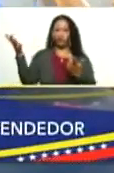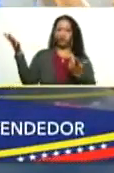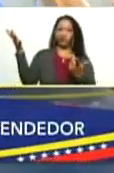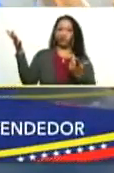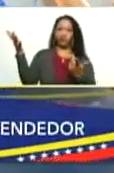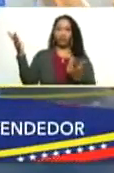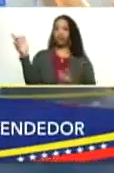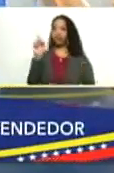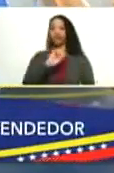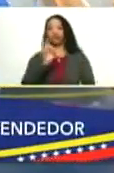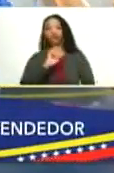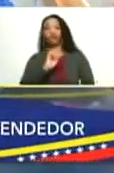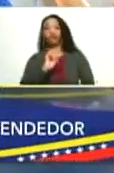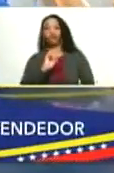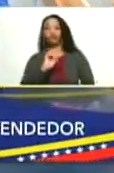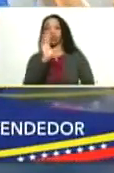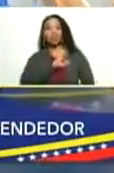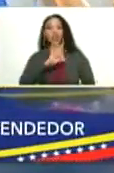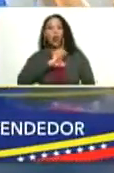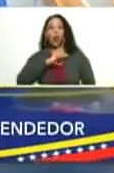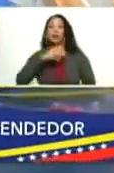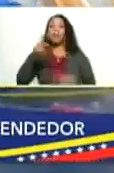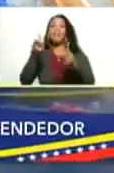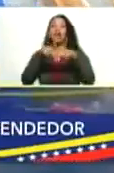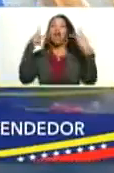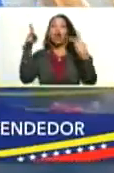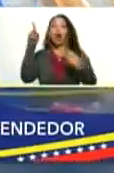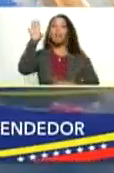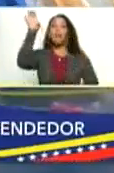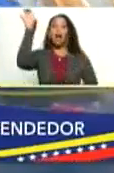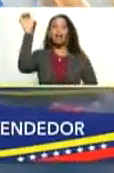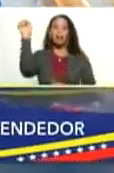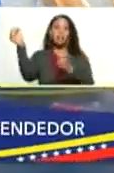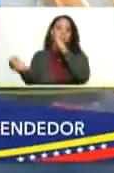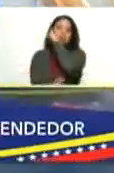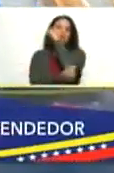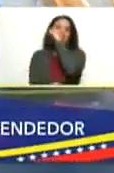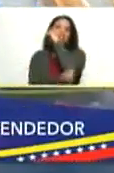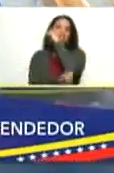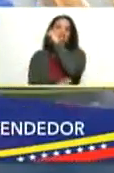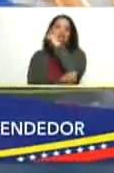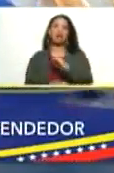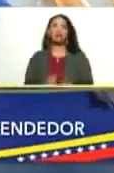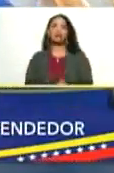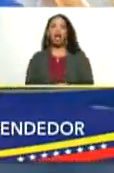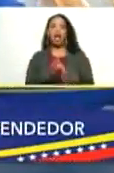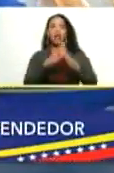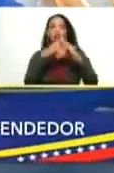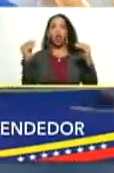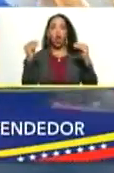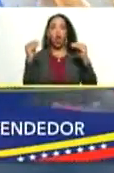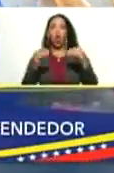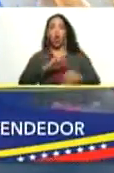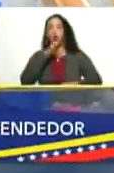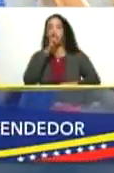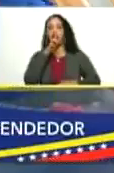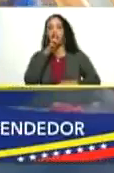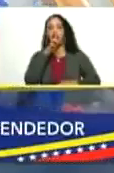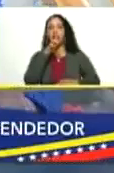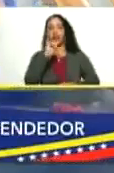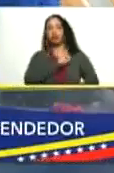Pues no, señores del periódico El País, mezquinos, mezquinos de toda calaña y de toda